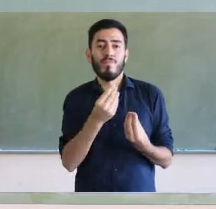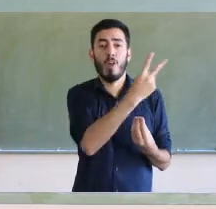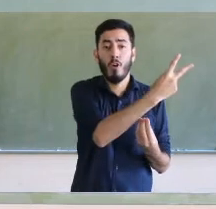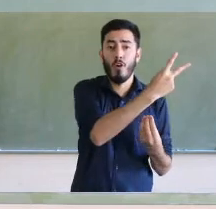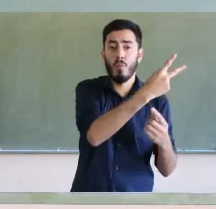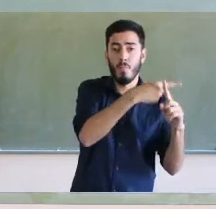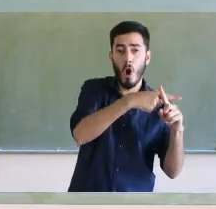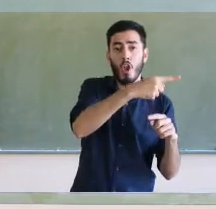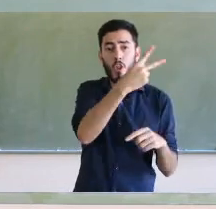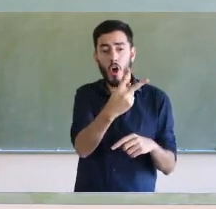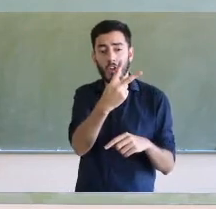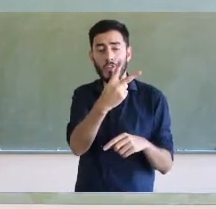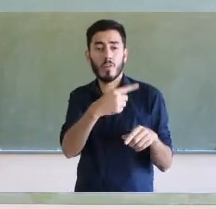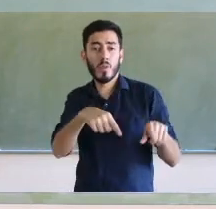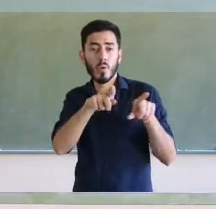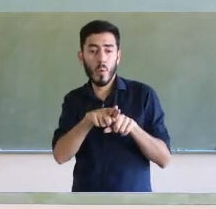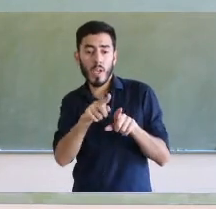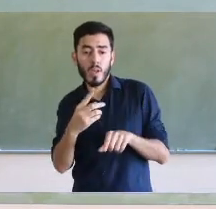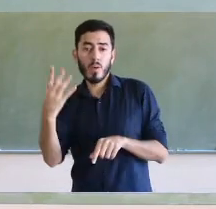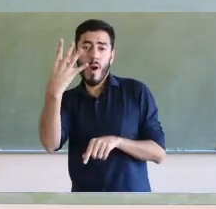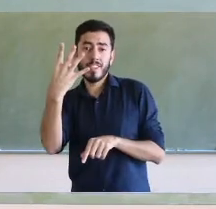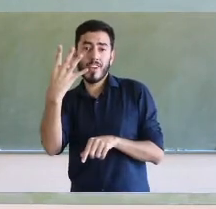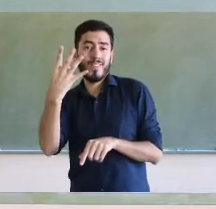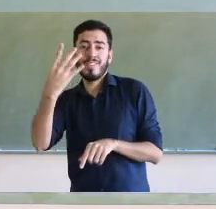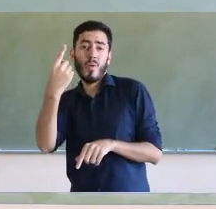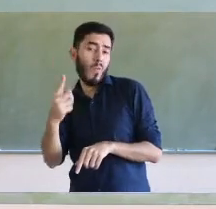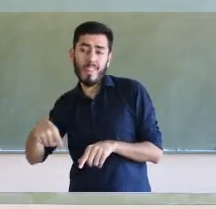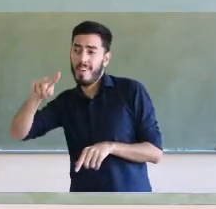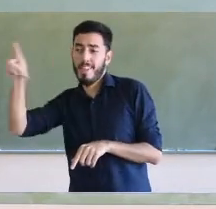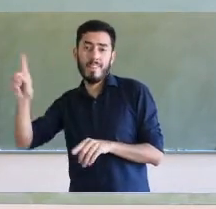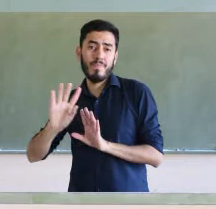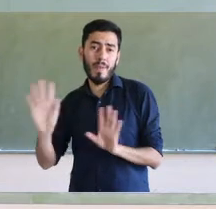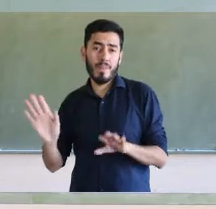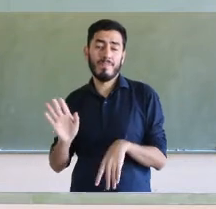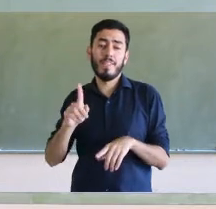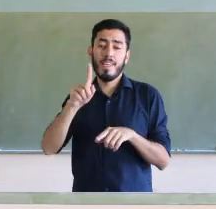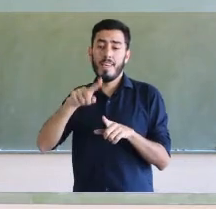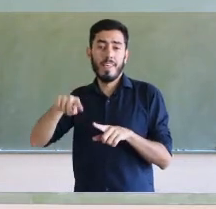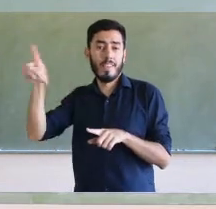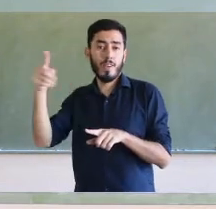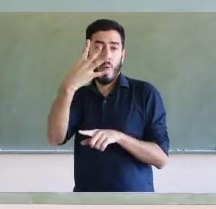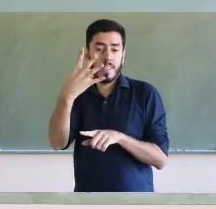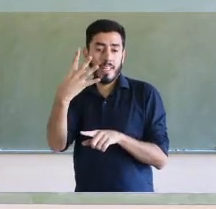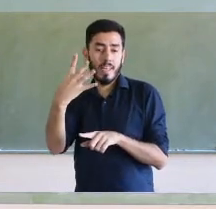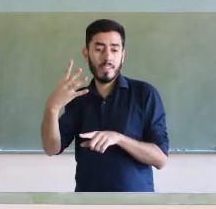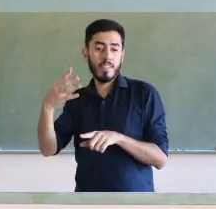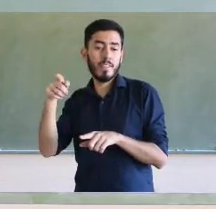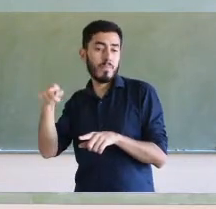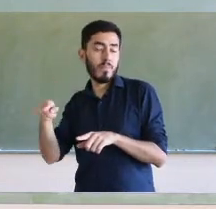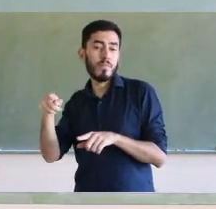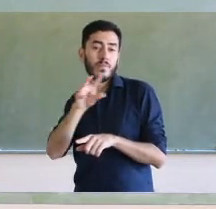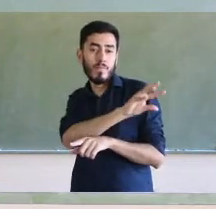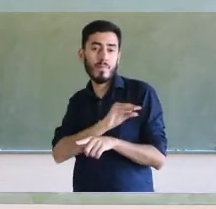Multiplicamos los índices y generamos una única raíz. Raíz cuarta, ¿sí? Y ponemos